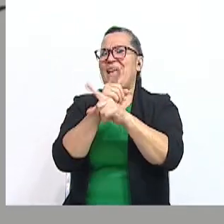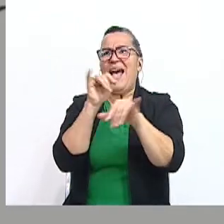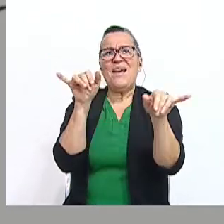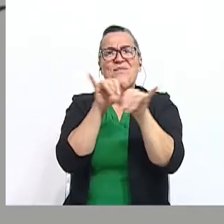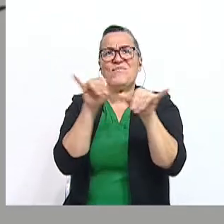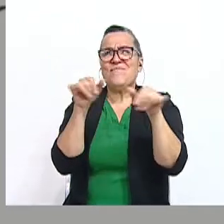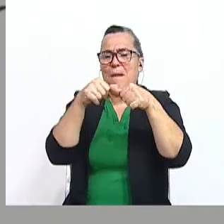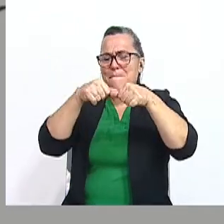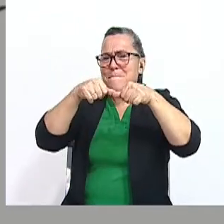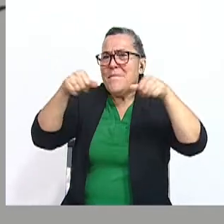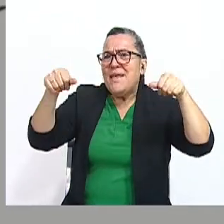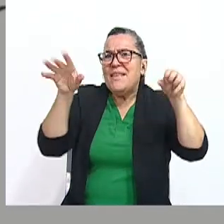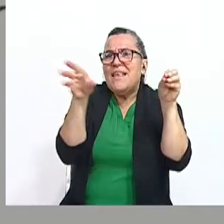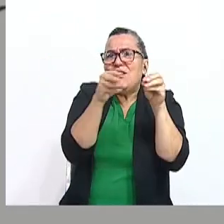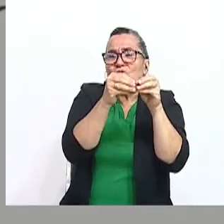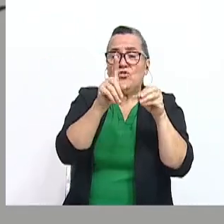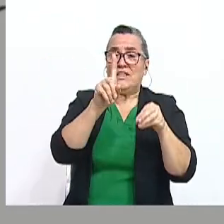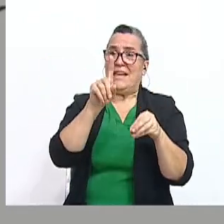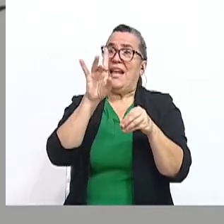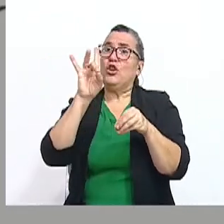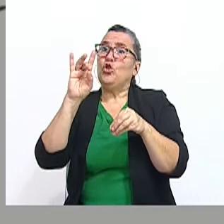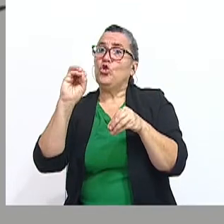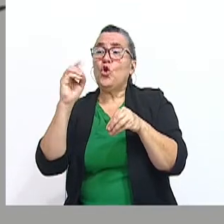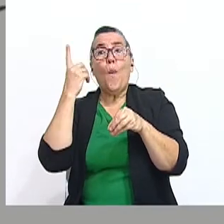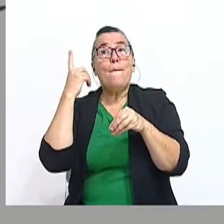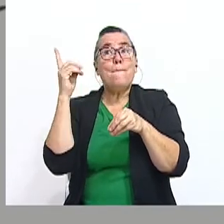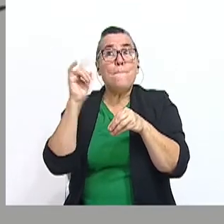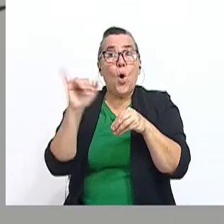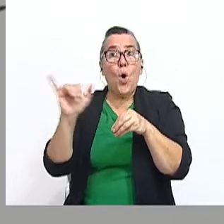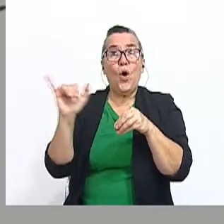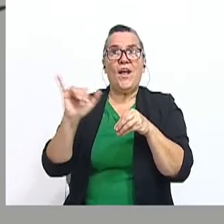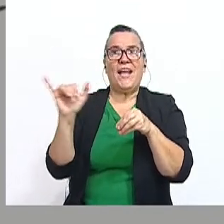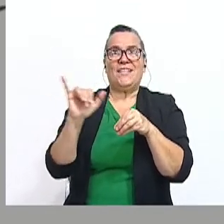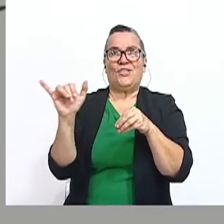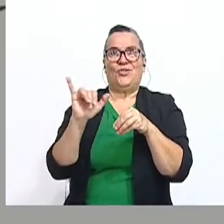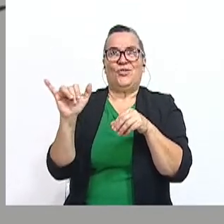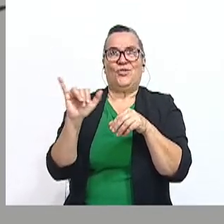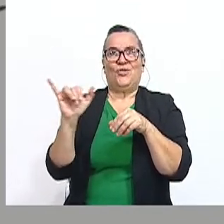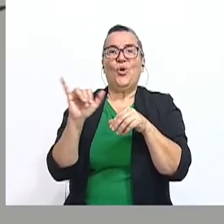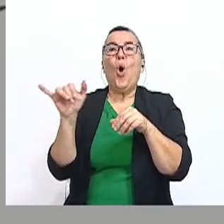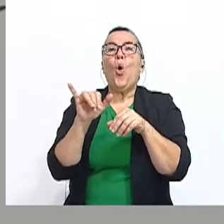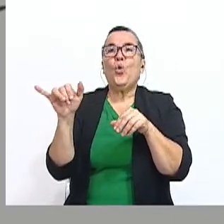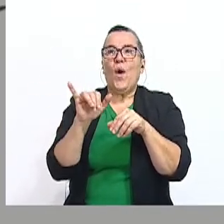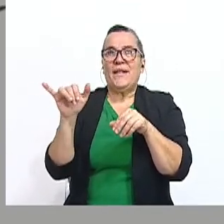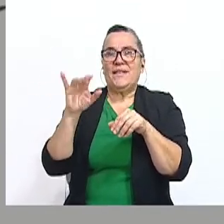las medidas suman 180, por eso los ángulos son